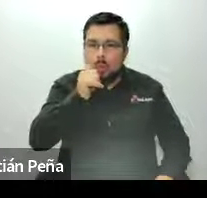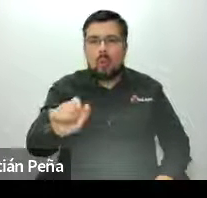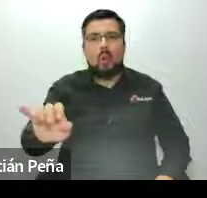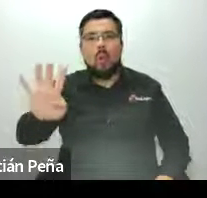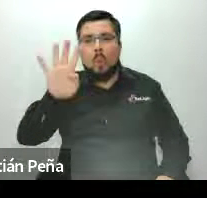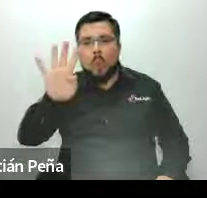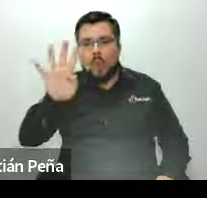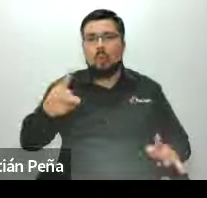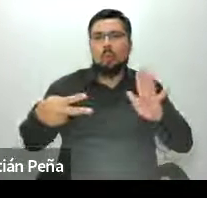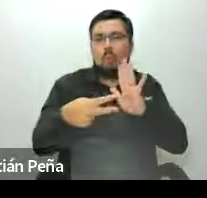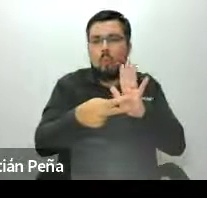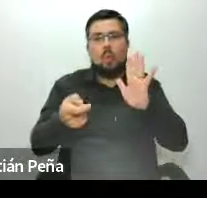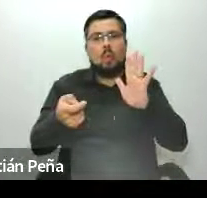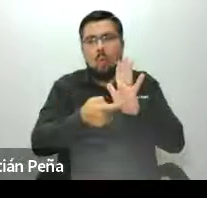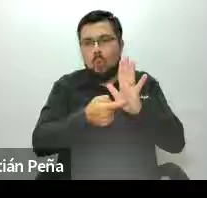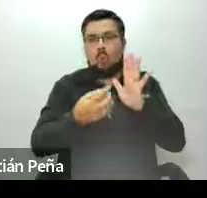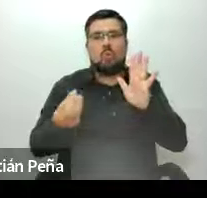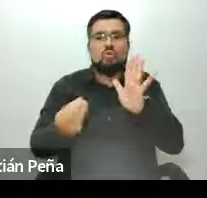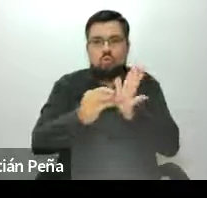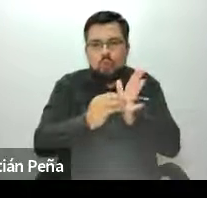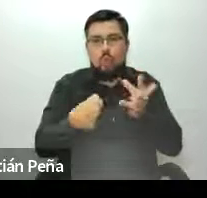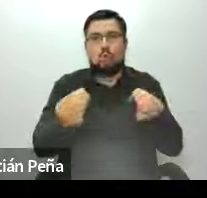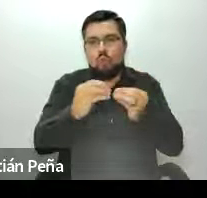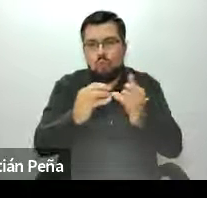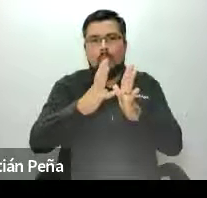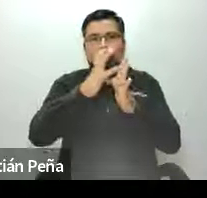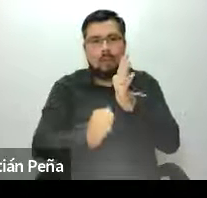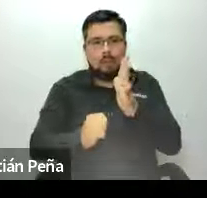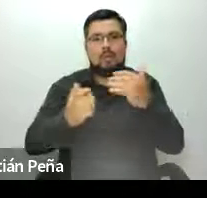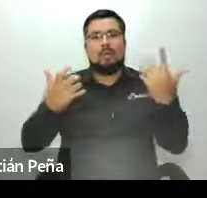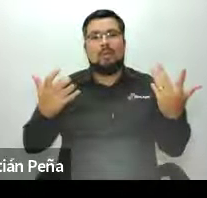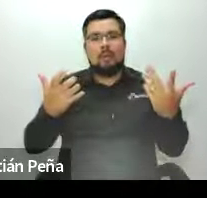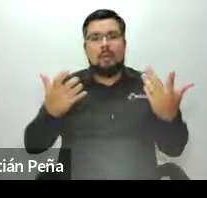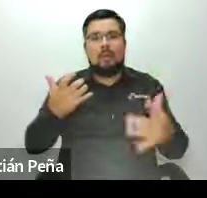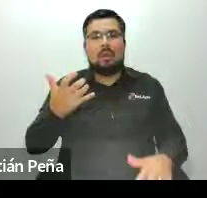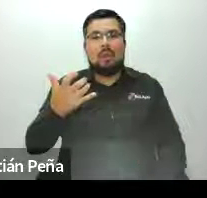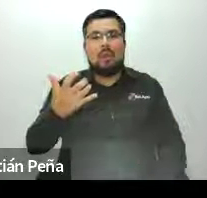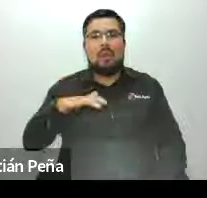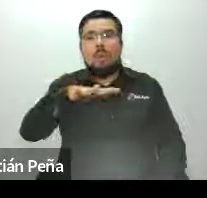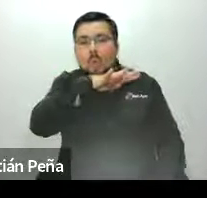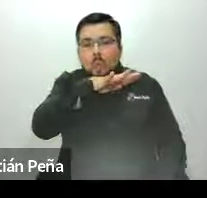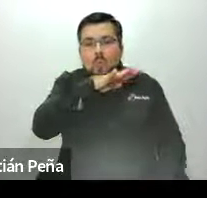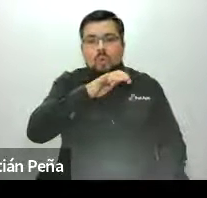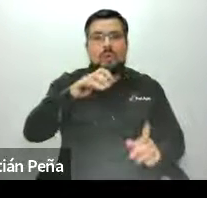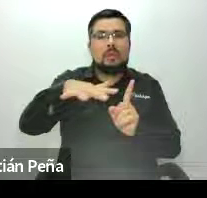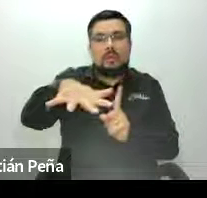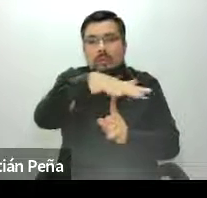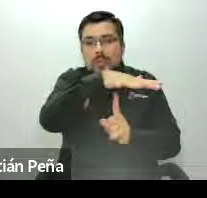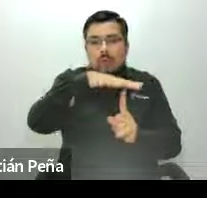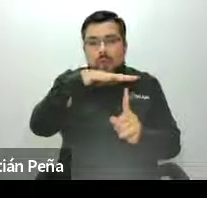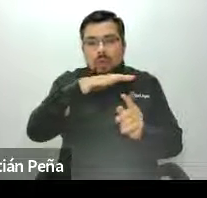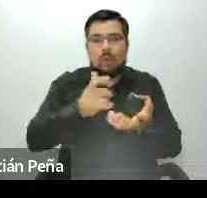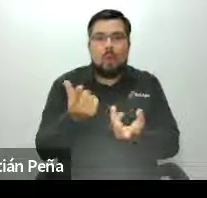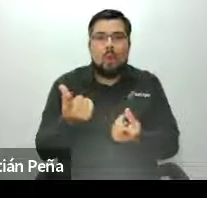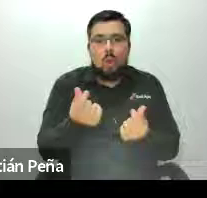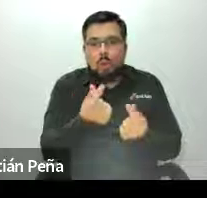ellas, que incluyan situaciones con dinero, usando la calculadora y el computador en ámbitos numéricos superiores al